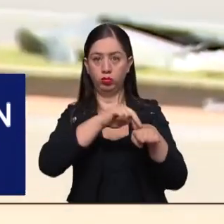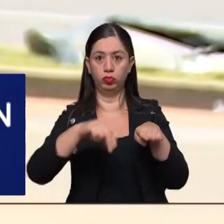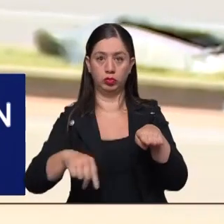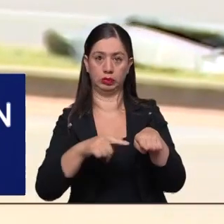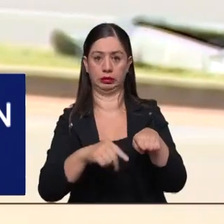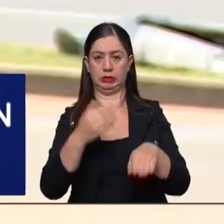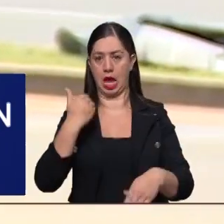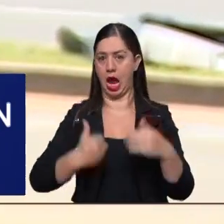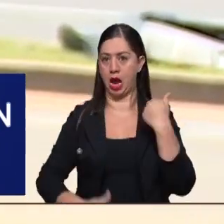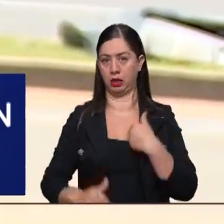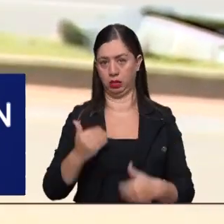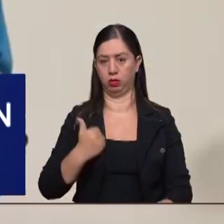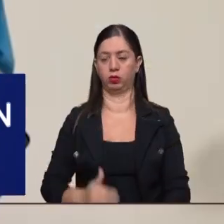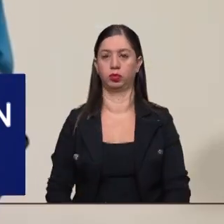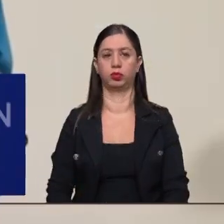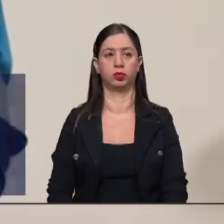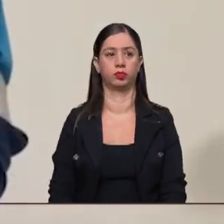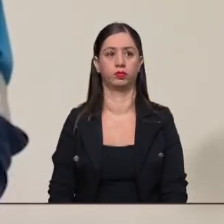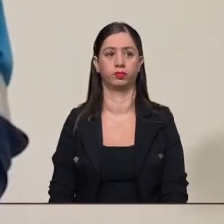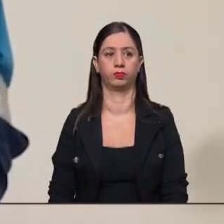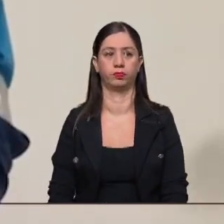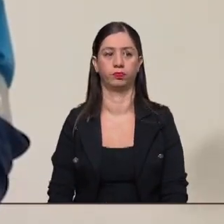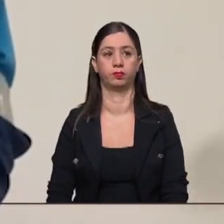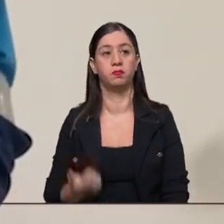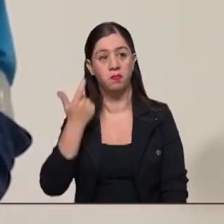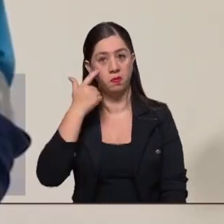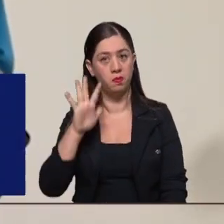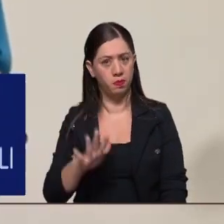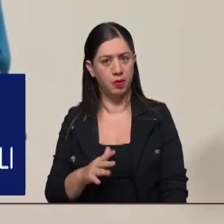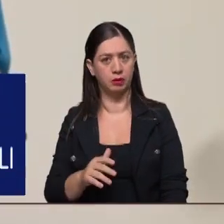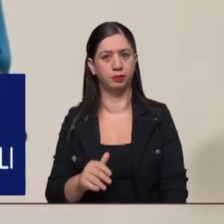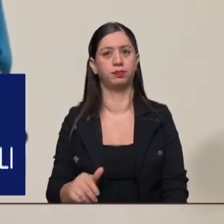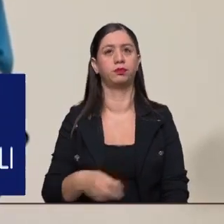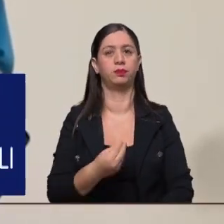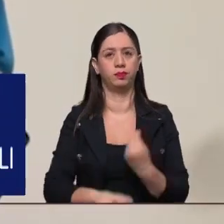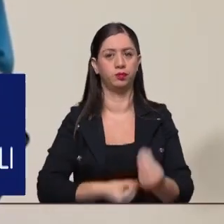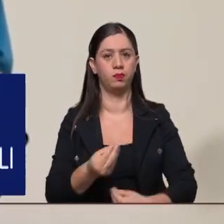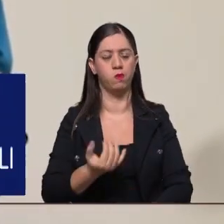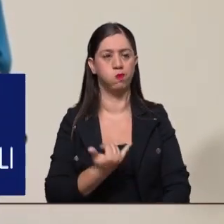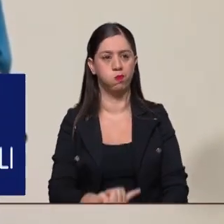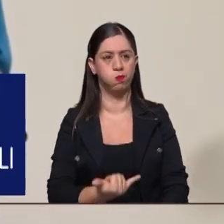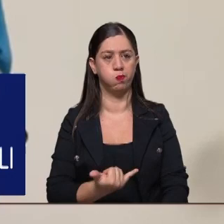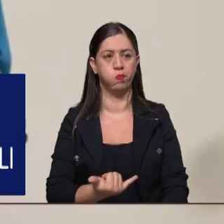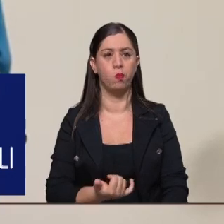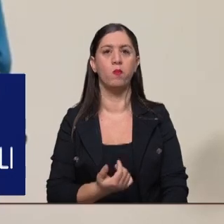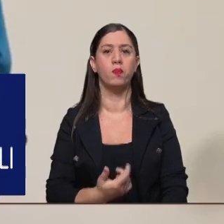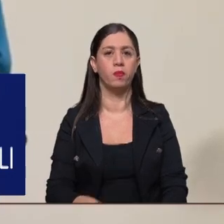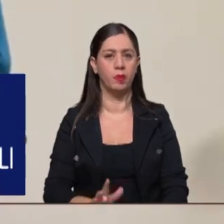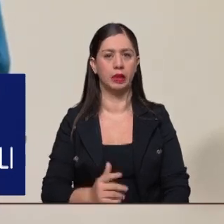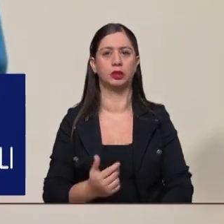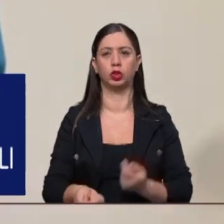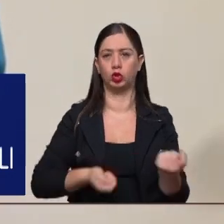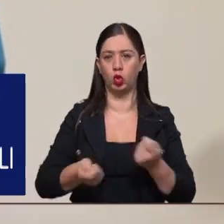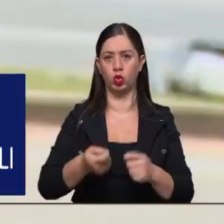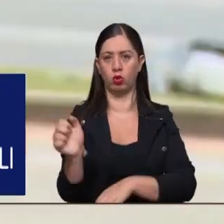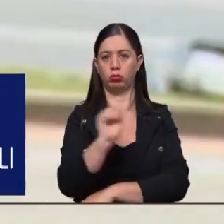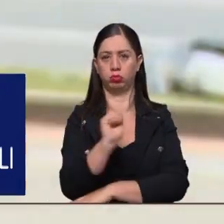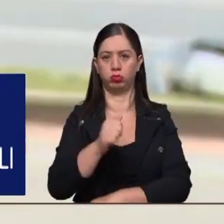estar lesionados. Por establecer la conducción anímica del conductor al momento de tener el control de este